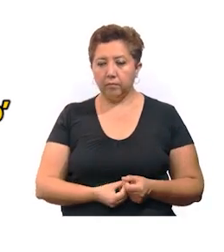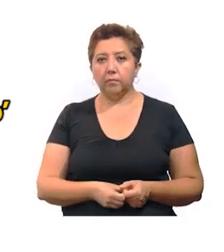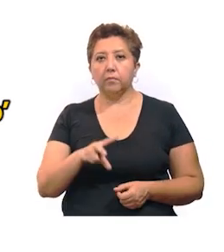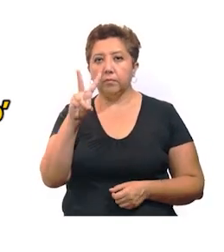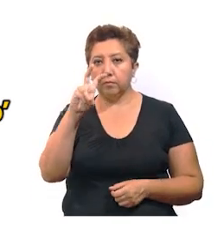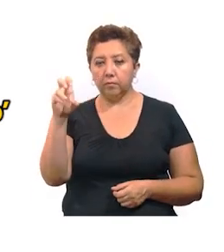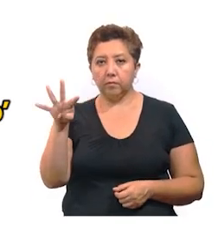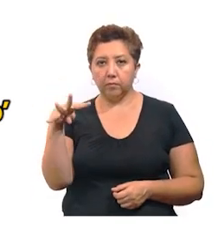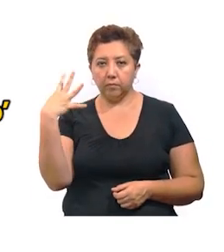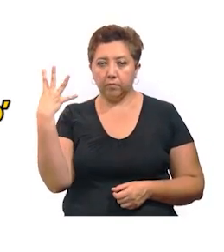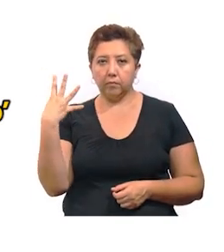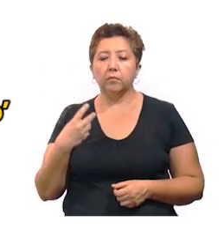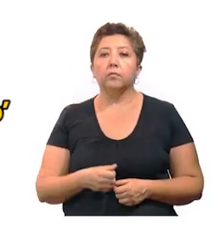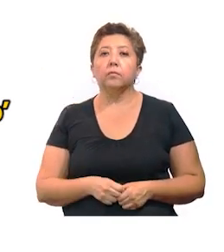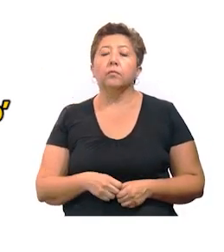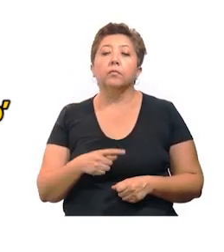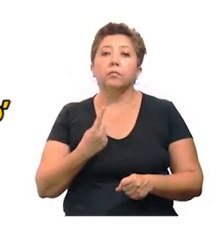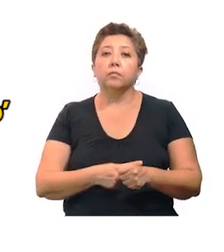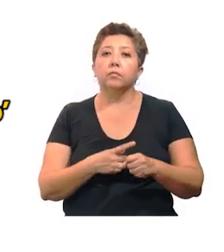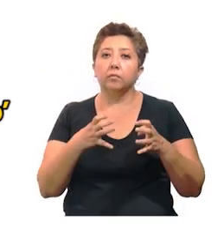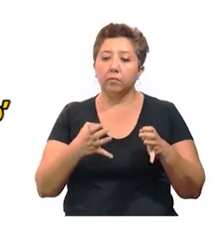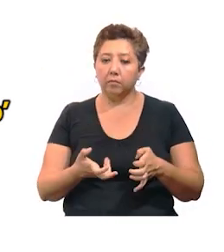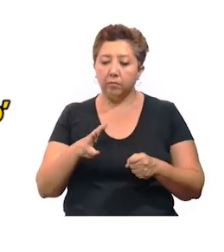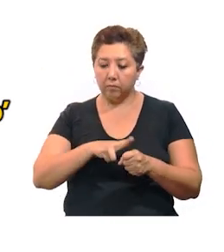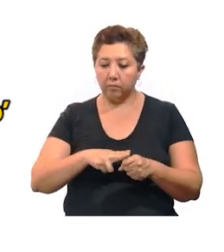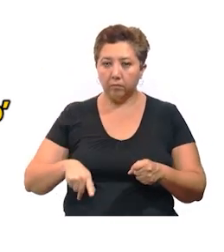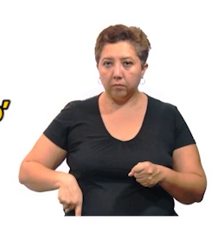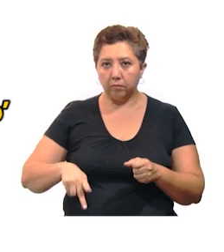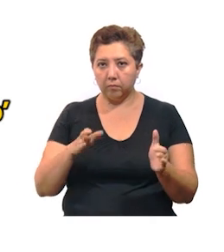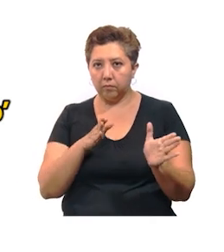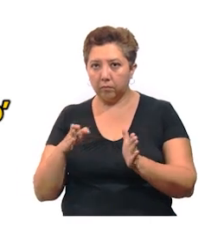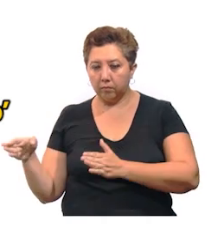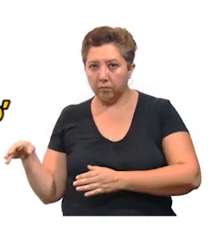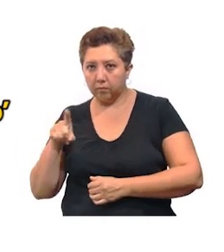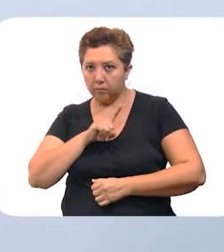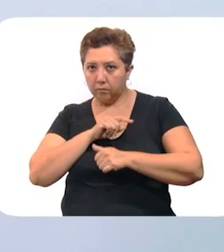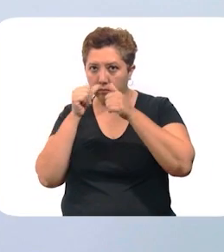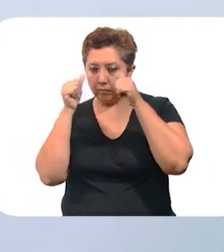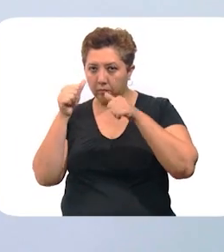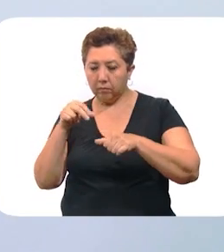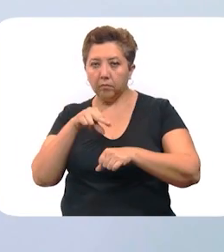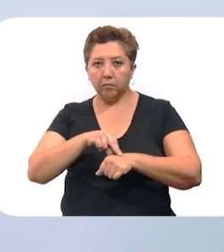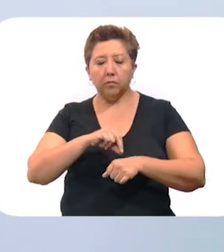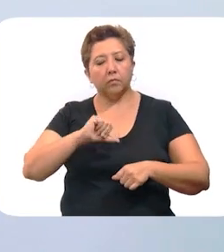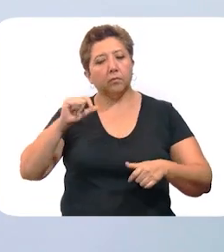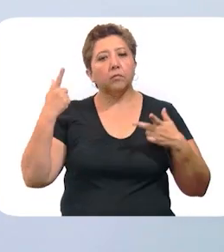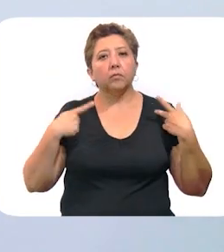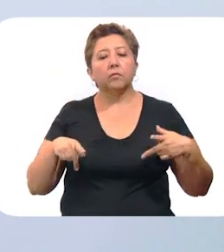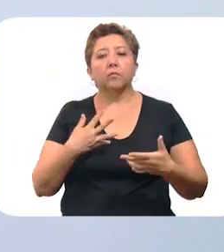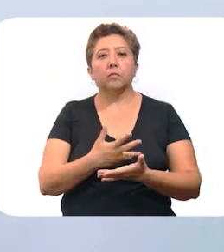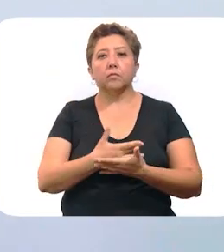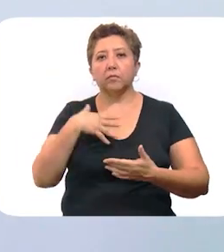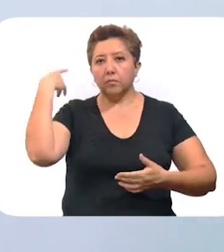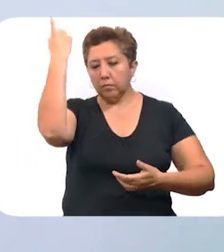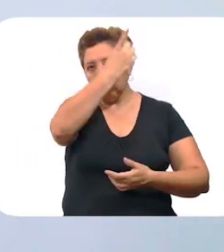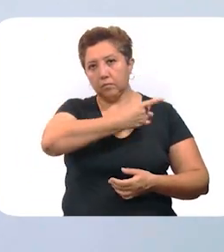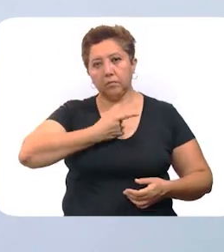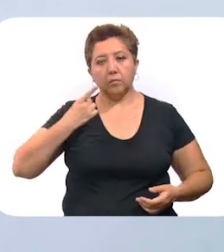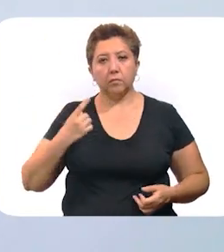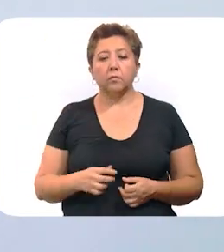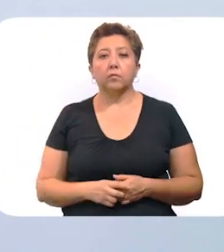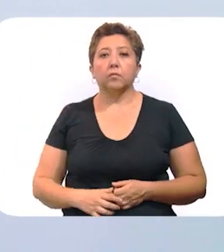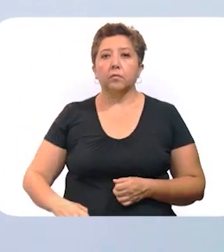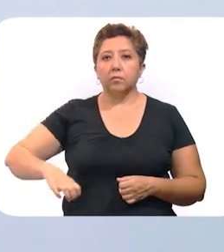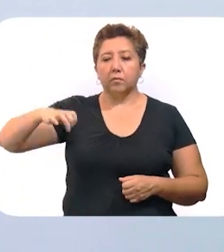214 de los casos positivos están en hospitales públicos y en aislamiento total. Hay otros pacientes a la espera de diagnóstico.